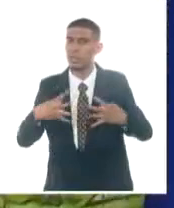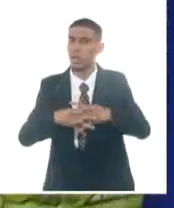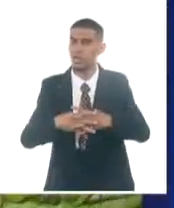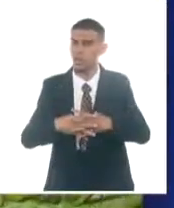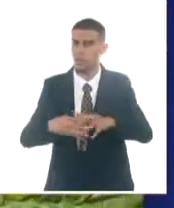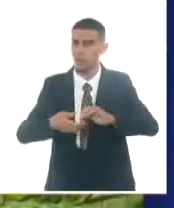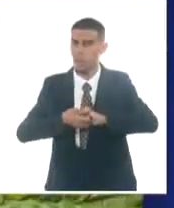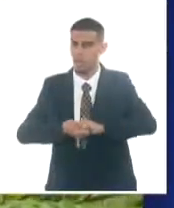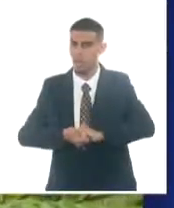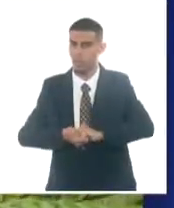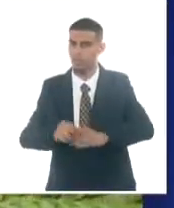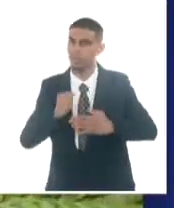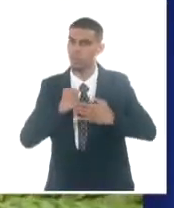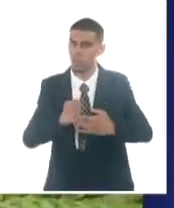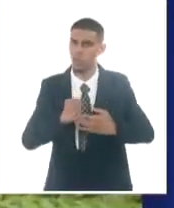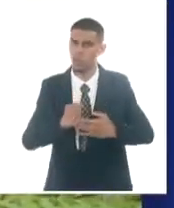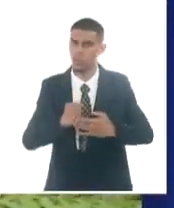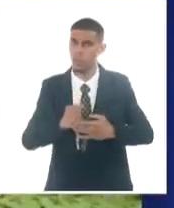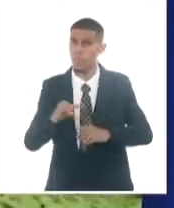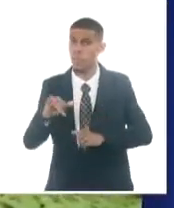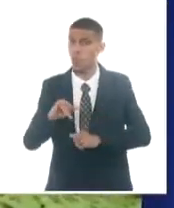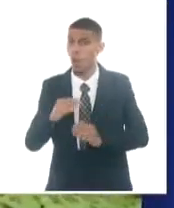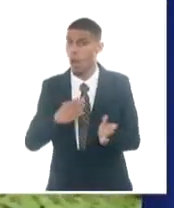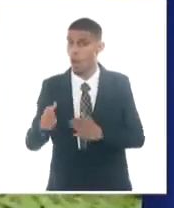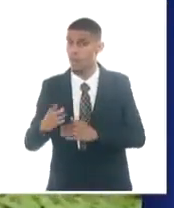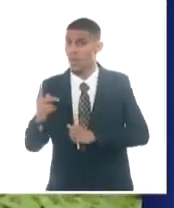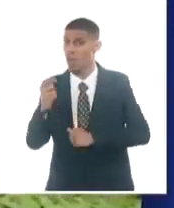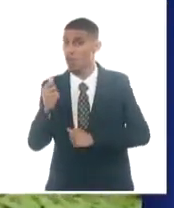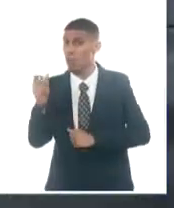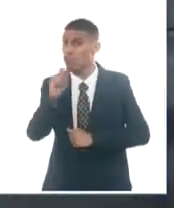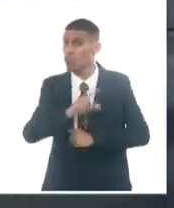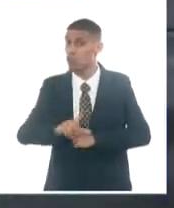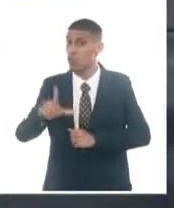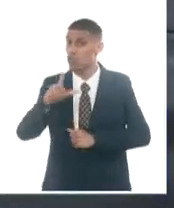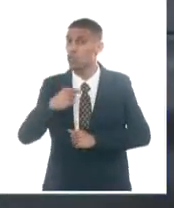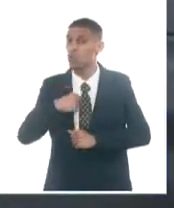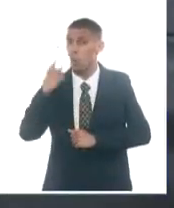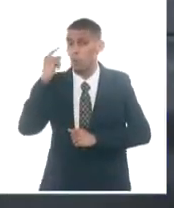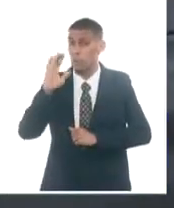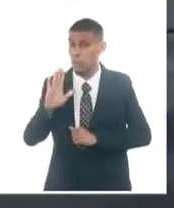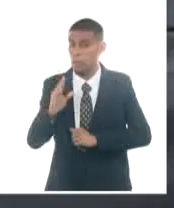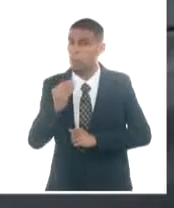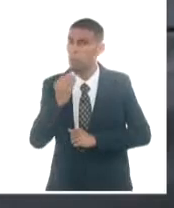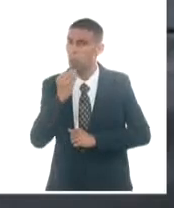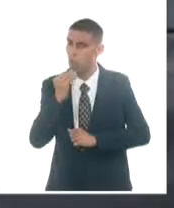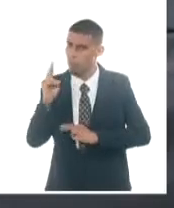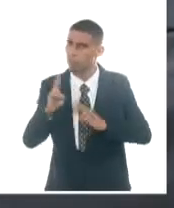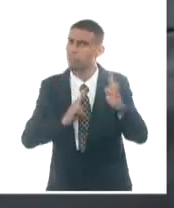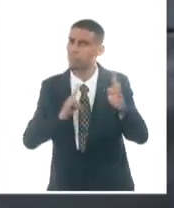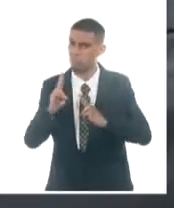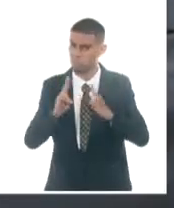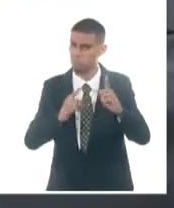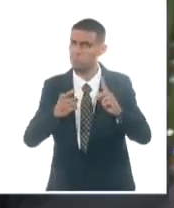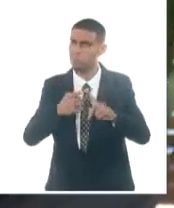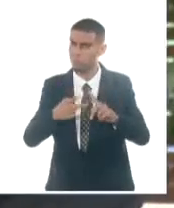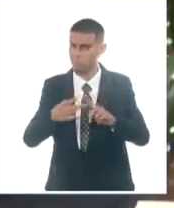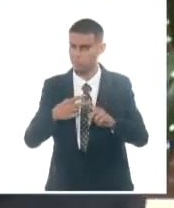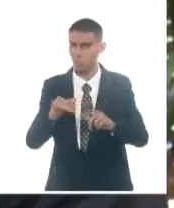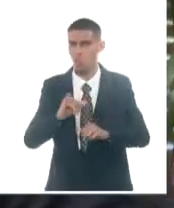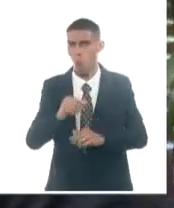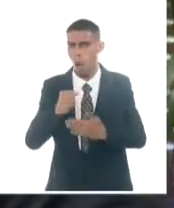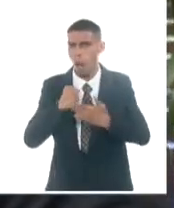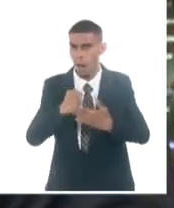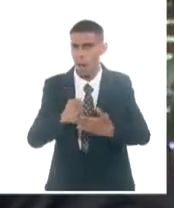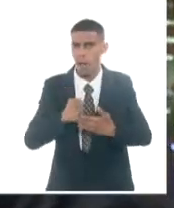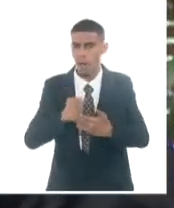cooperación. Y en el plano económico, comercial y social, yo creo que podemos abordar proyectos conjuntos de beneficio mutuo